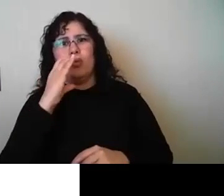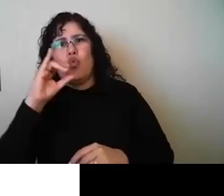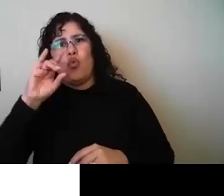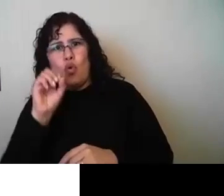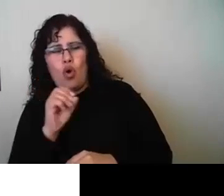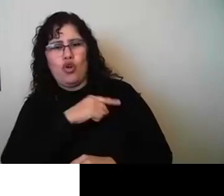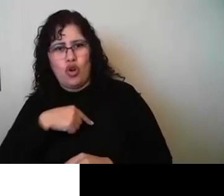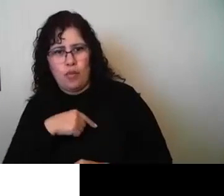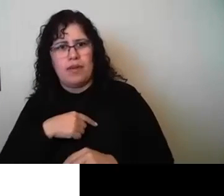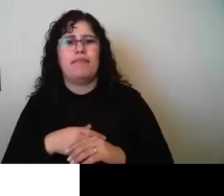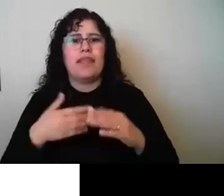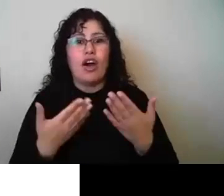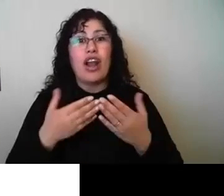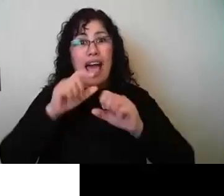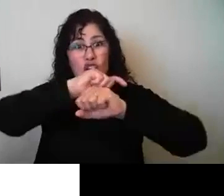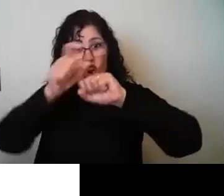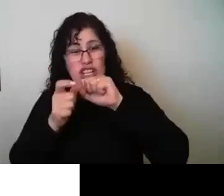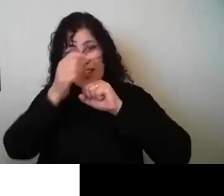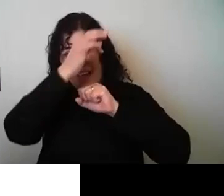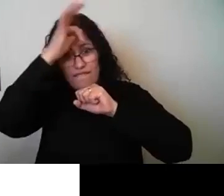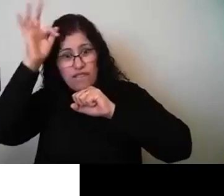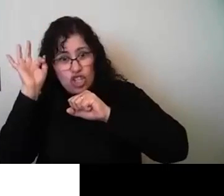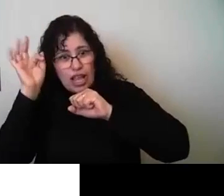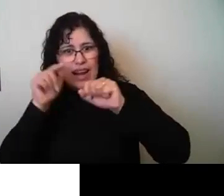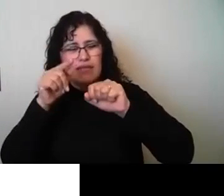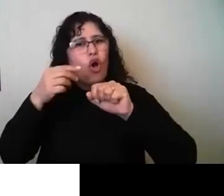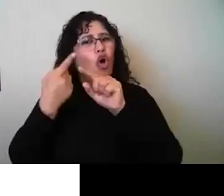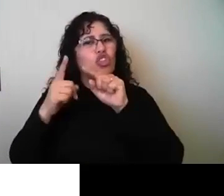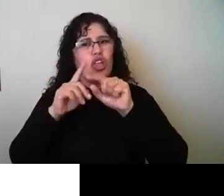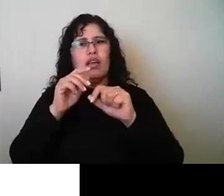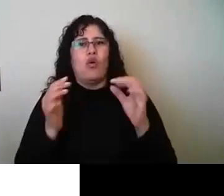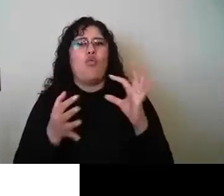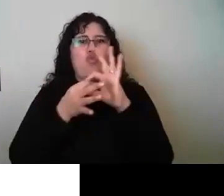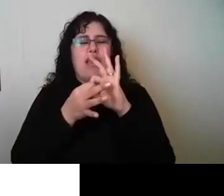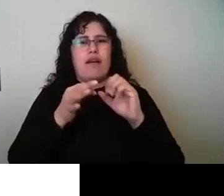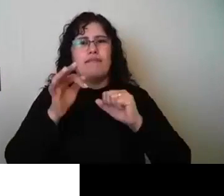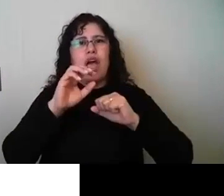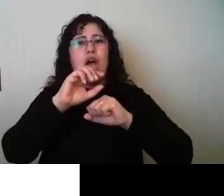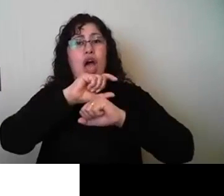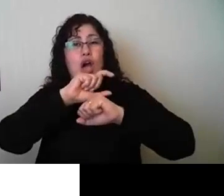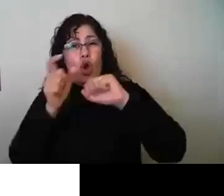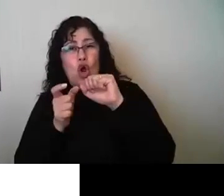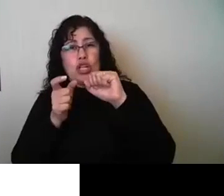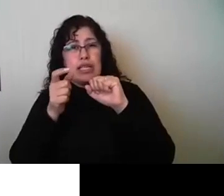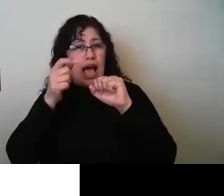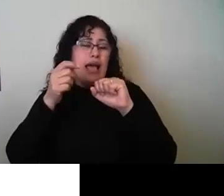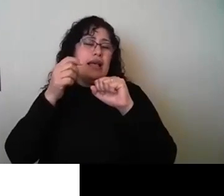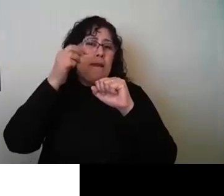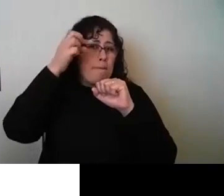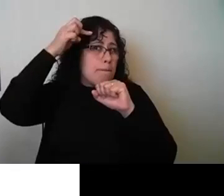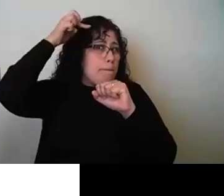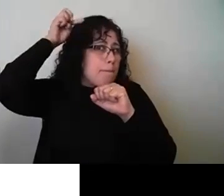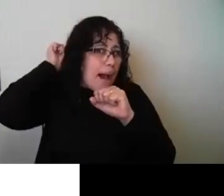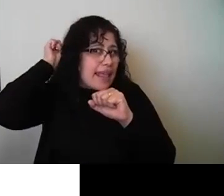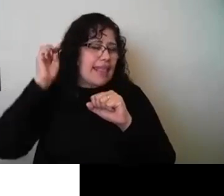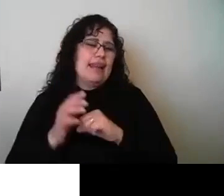corteza frontal, y este es un opérculo parietal, porque es la corteza o lóbulo parietal. ¿Ya?